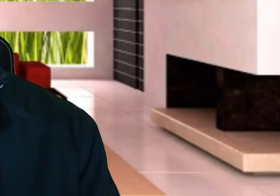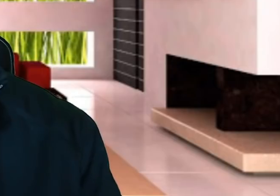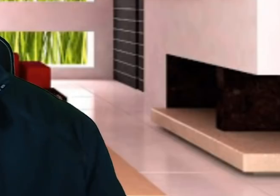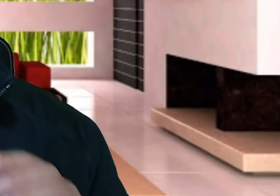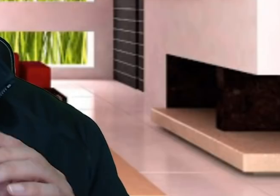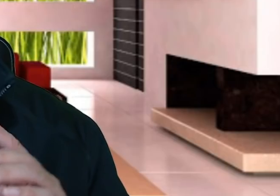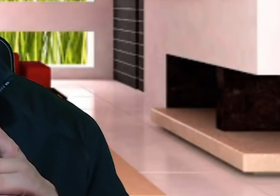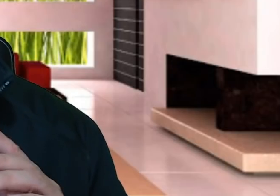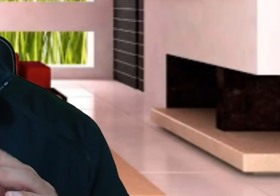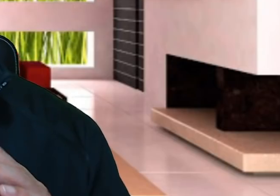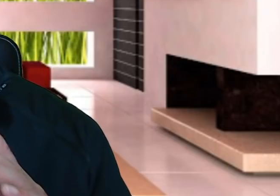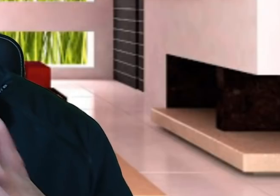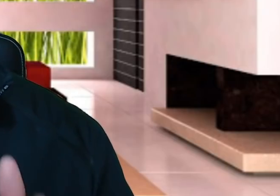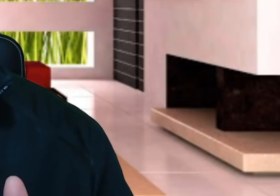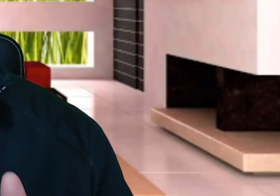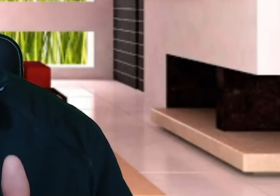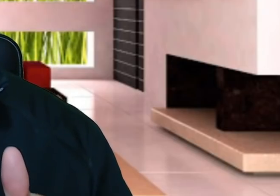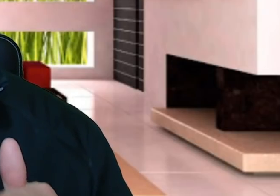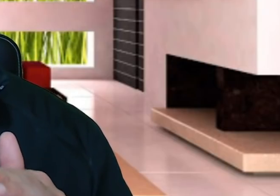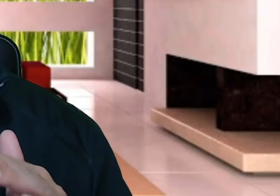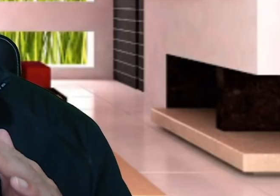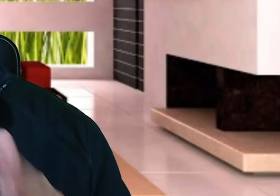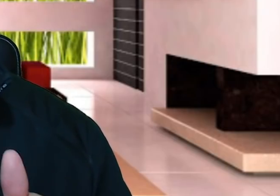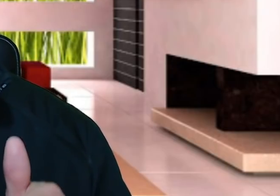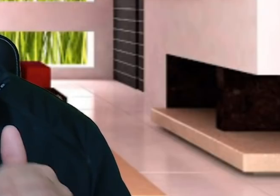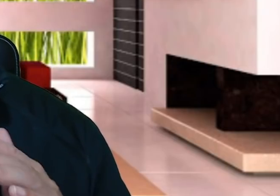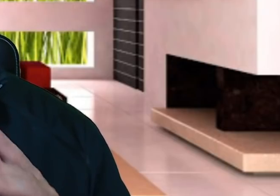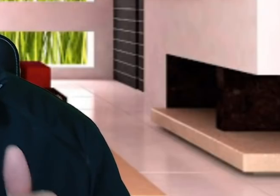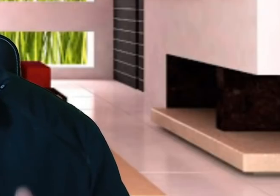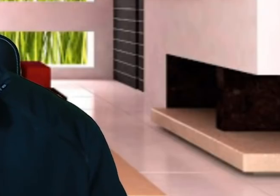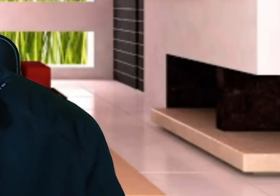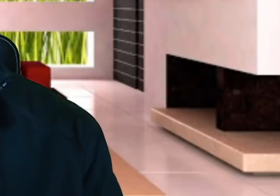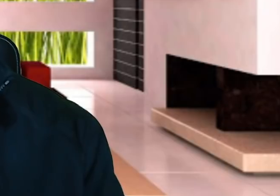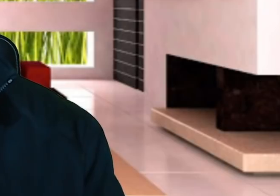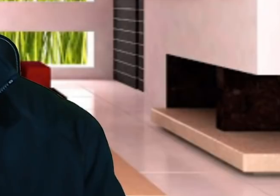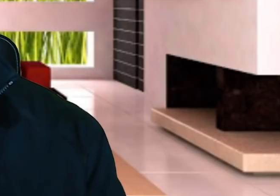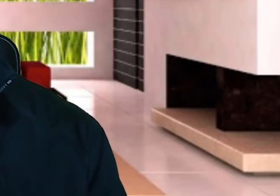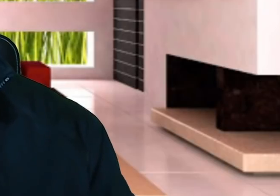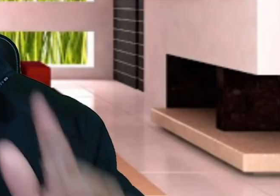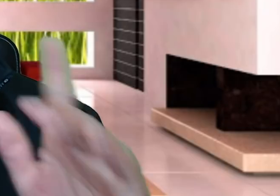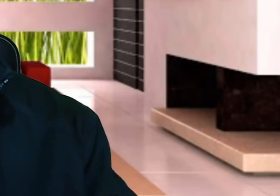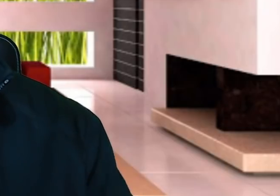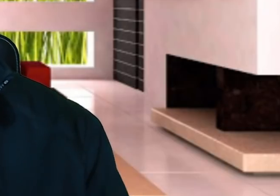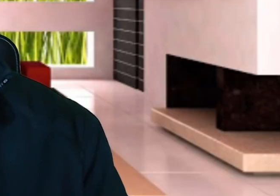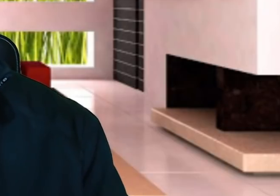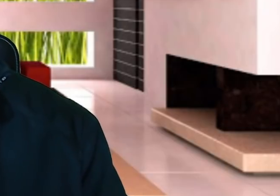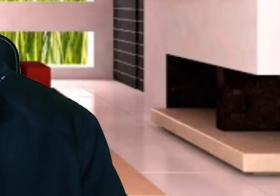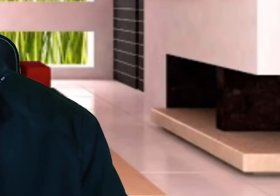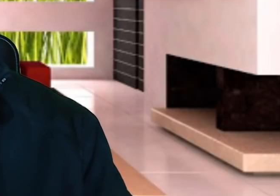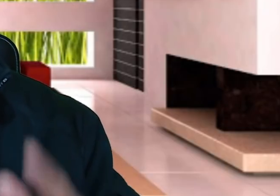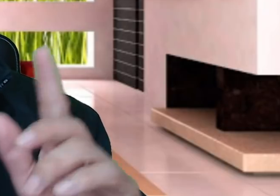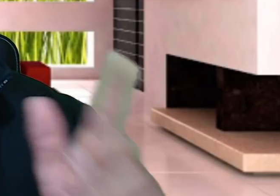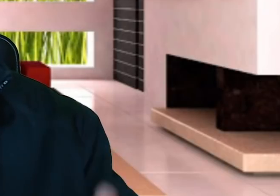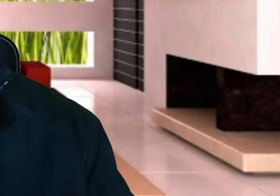anunciando un gran convenio con todos los empresarios que quieren jalar con el presidente López Obrador, que quieren